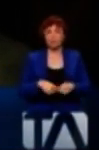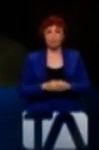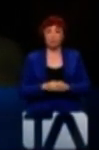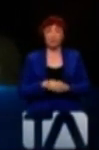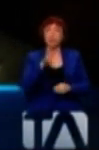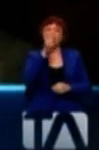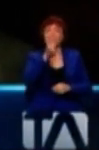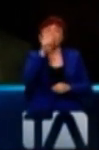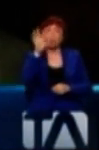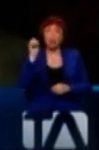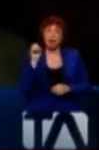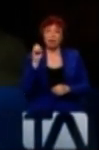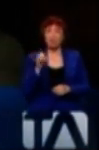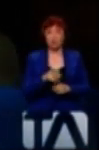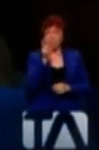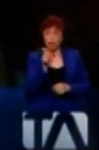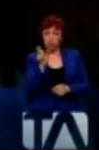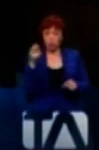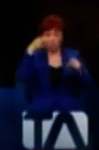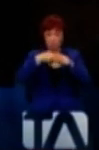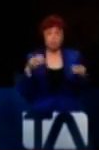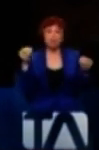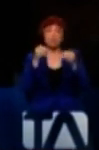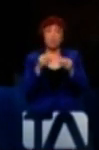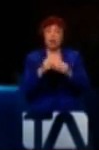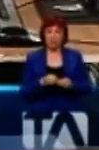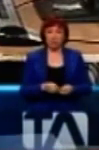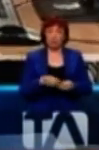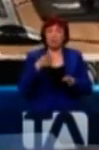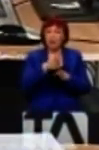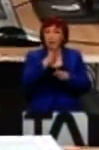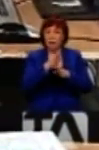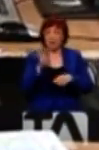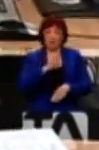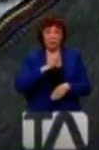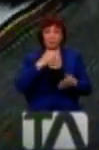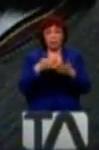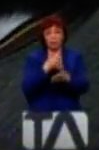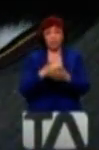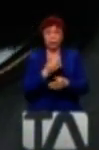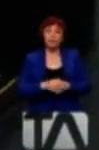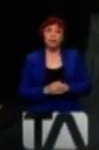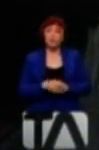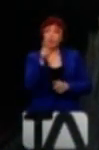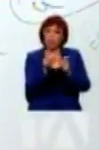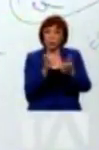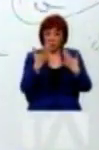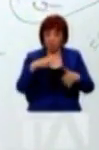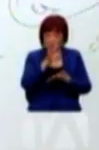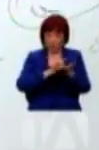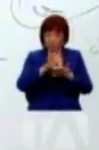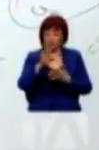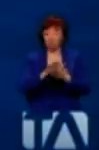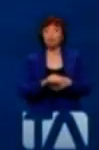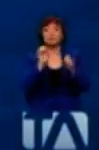640 cupos más, una oferta de 27 carreras técnicas nuevas. Quienes aprobaron la evaluación podrán postular su candidatura a un total de